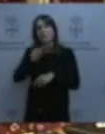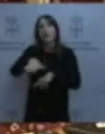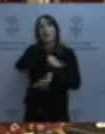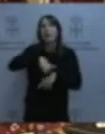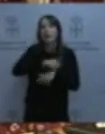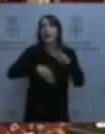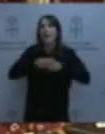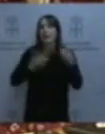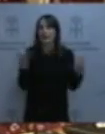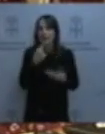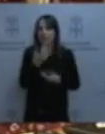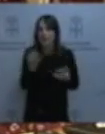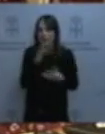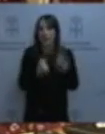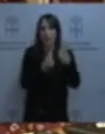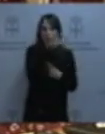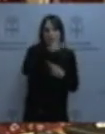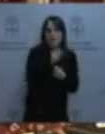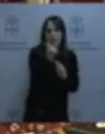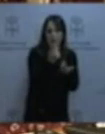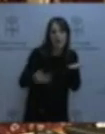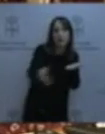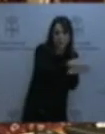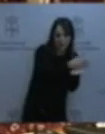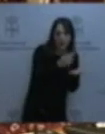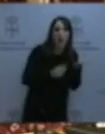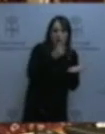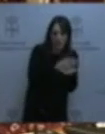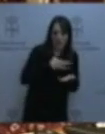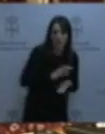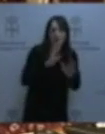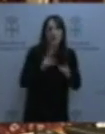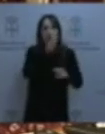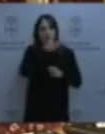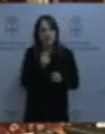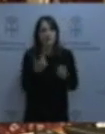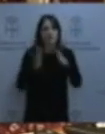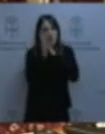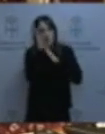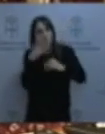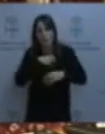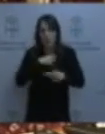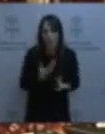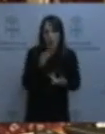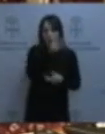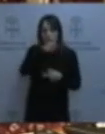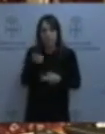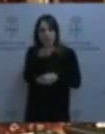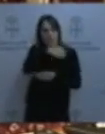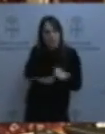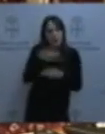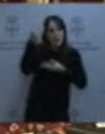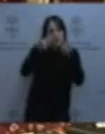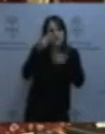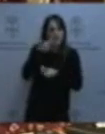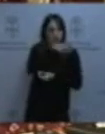Algunos recuperaron buena parte del dinero, pero ¿y las noches sin dormir? ¿Y las personas que murieron pensando que habían sido